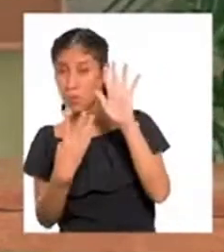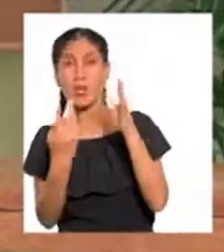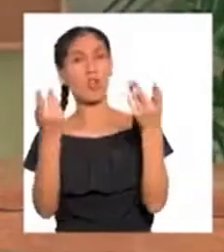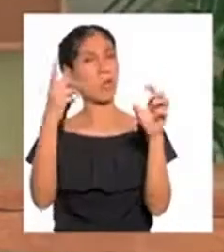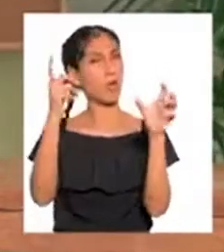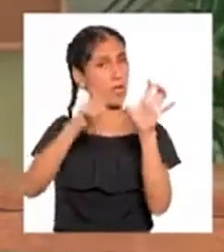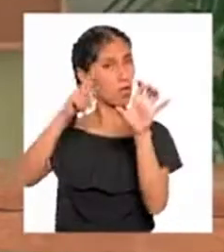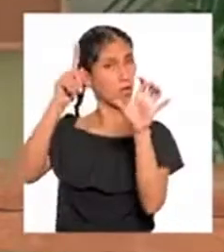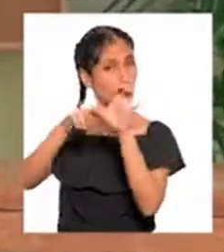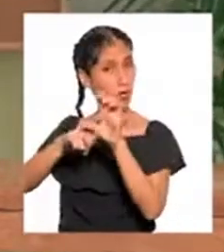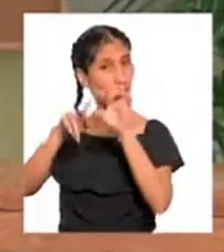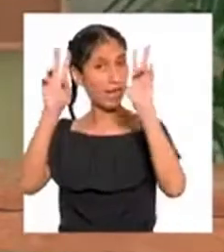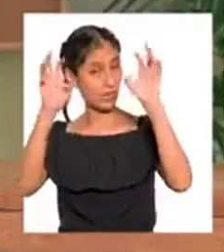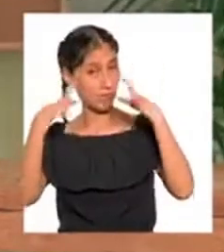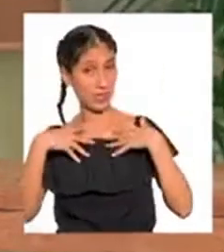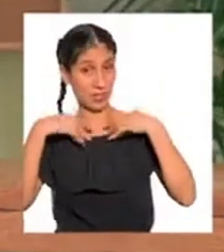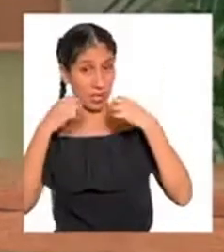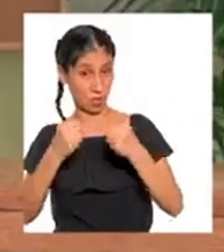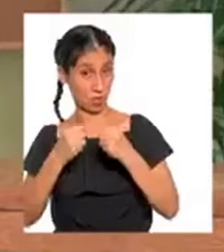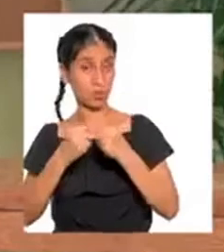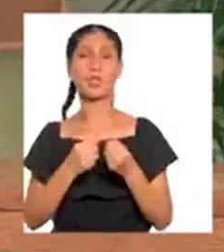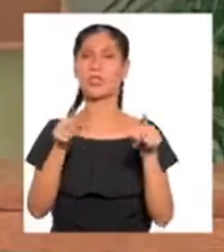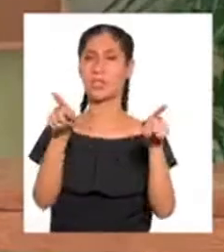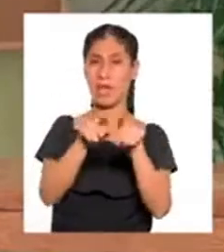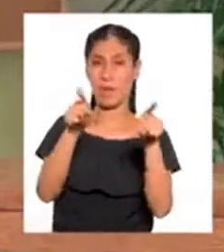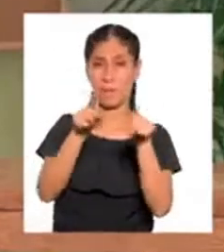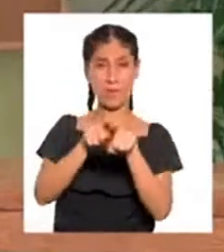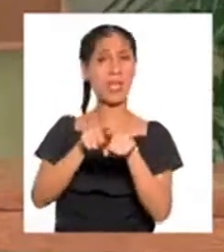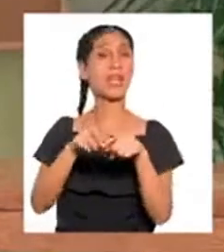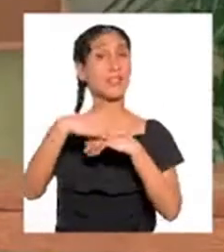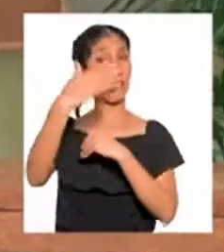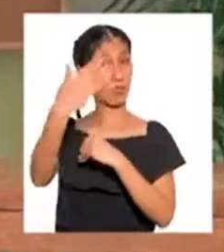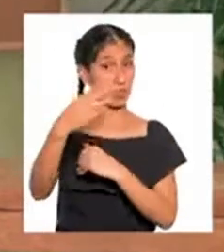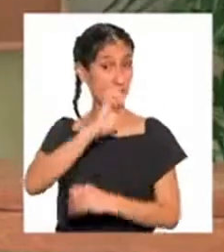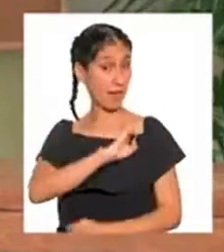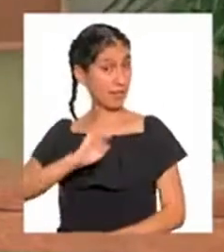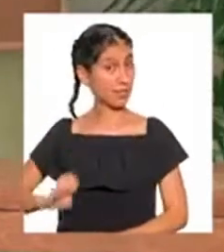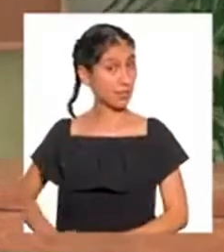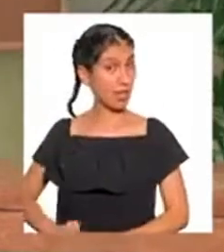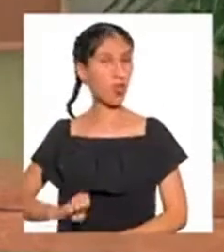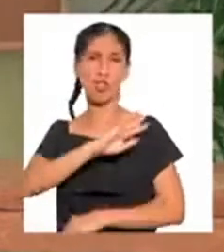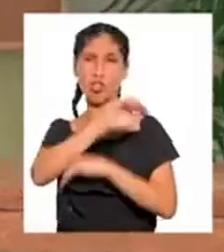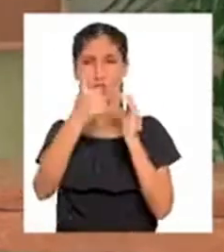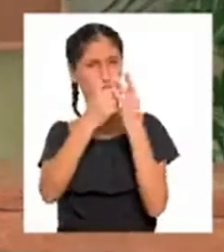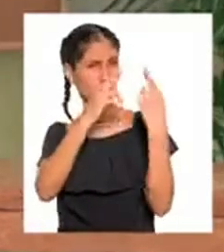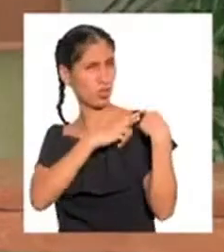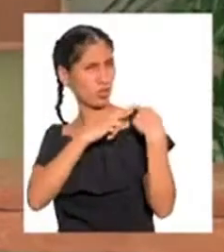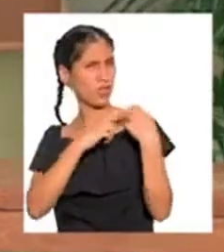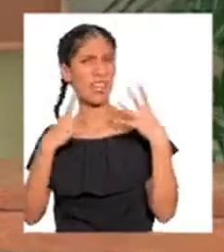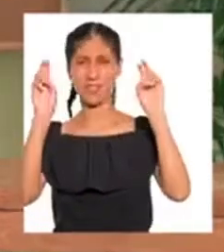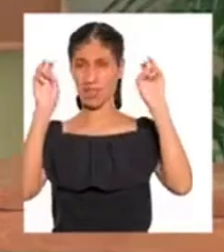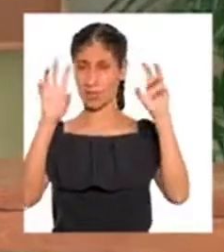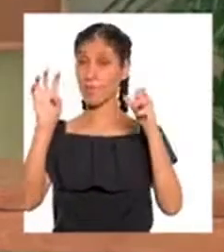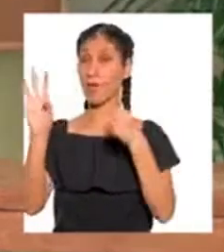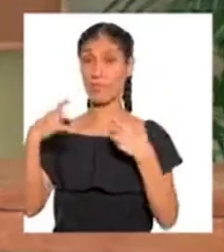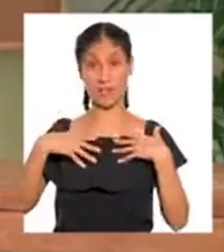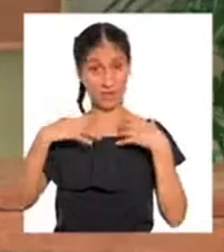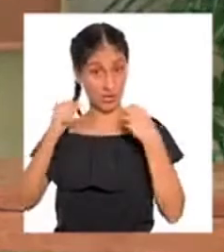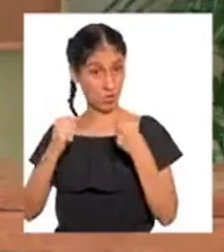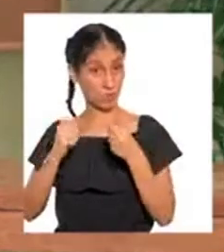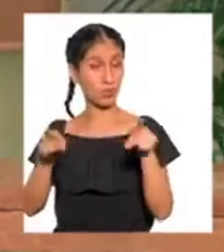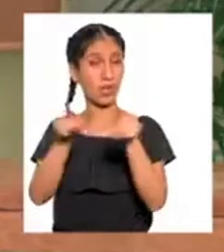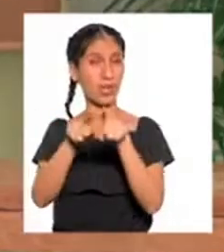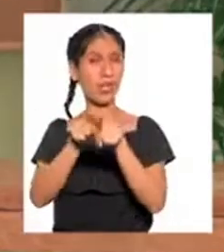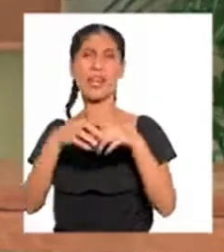salud integral y las funciones del Estado en la protección de salud. Hasta finales del siglo XIX, la salud estaba a cargo de las